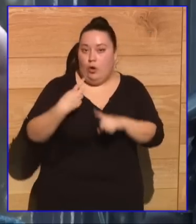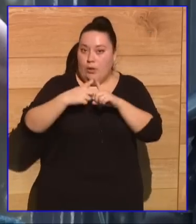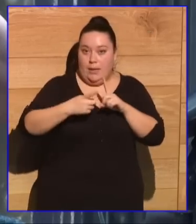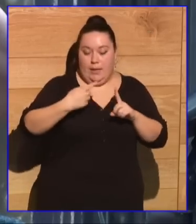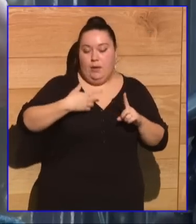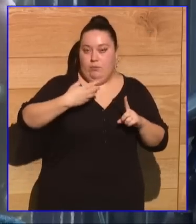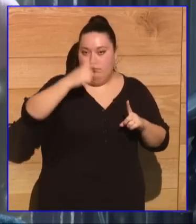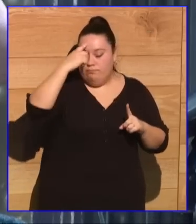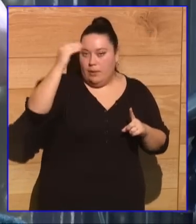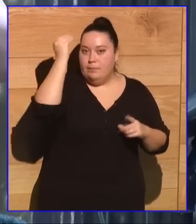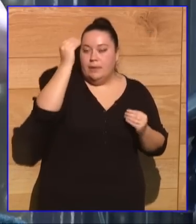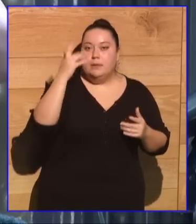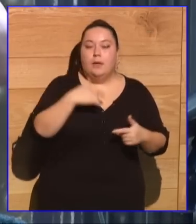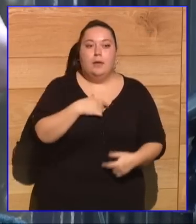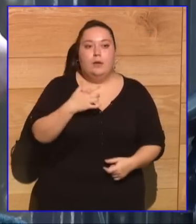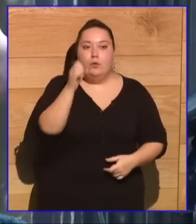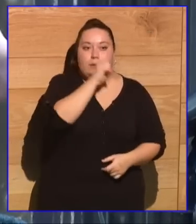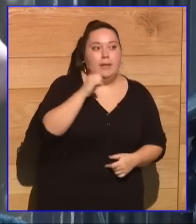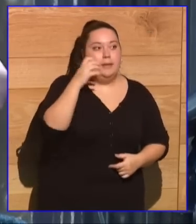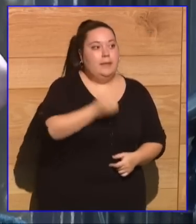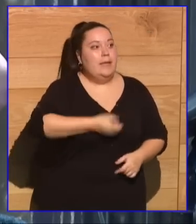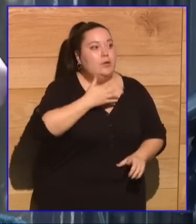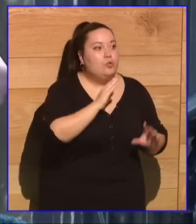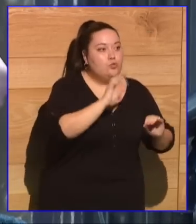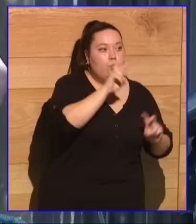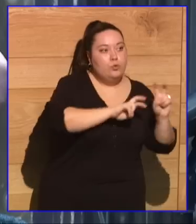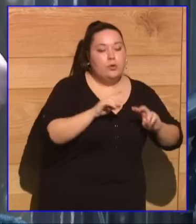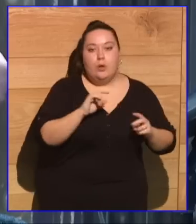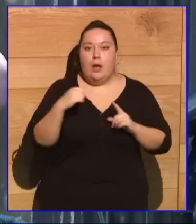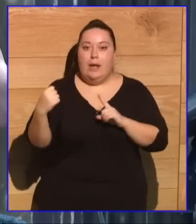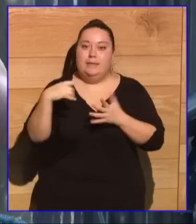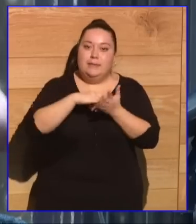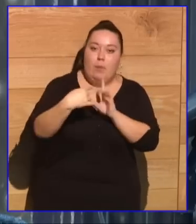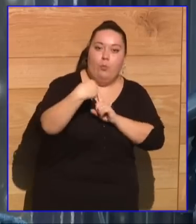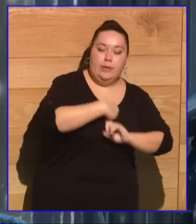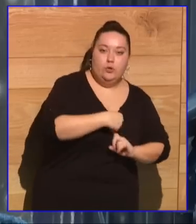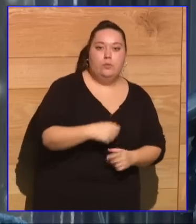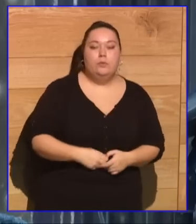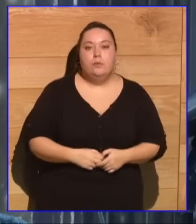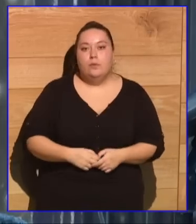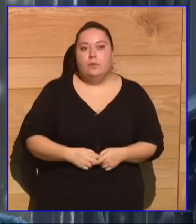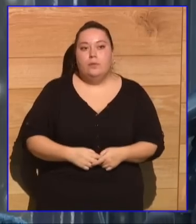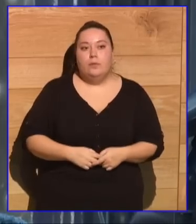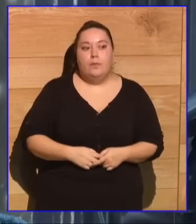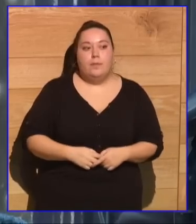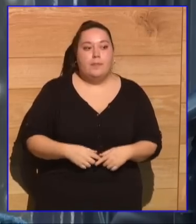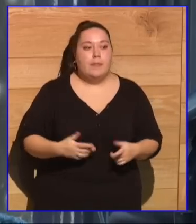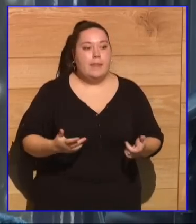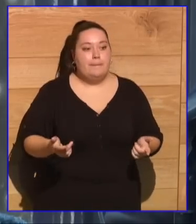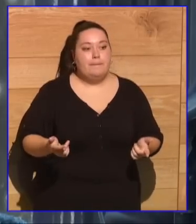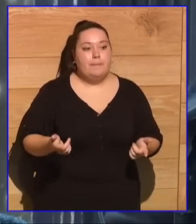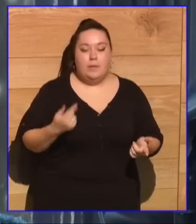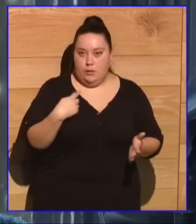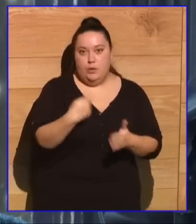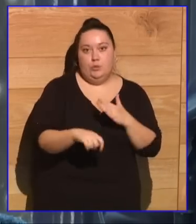a él, es decir, un cantante en busca de talento, la opresión del sistema, todas esas... De todas maneras...